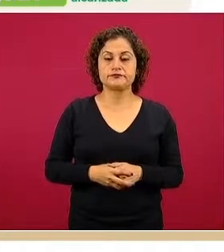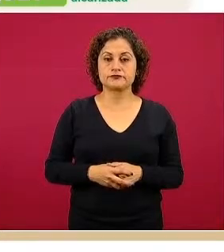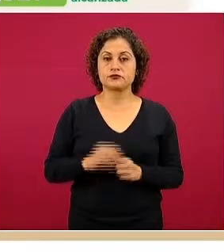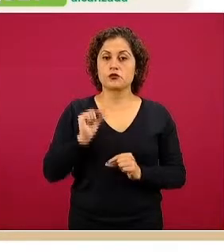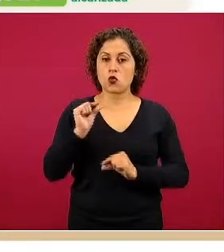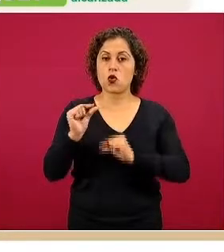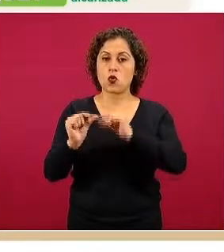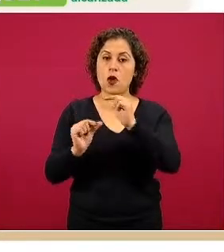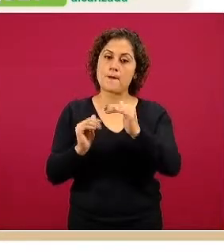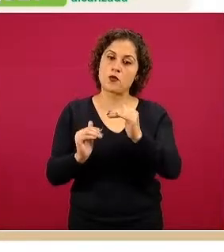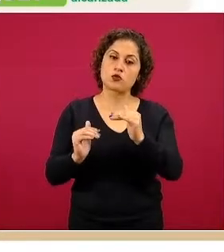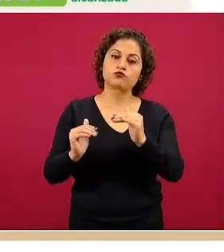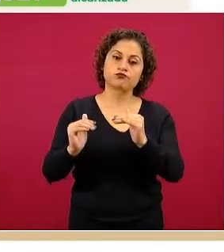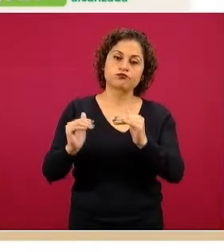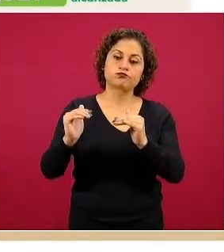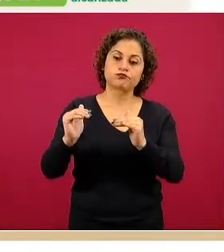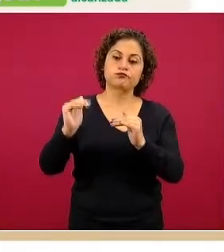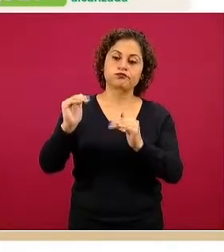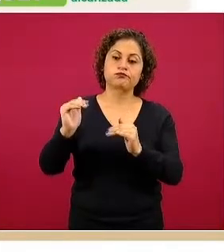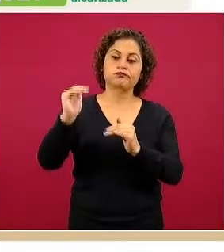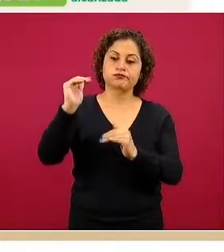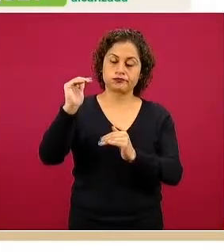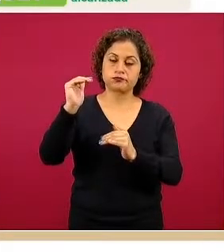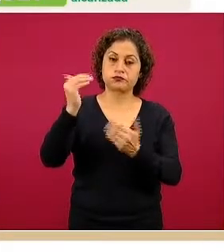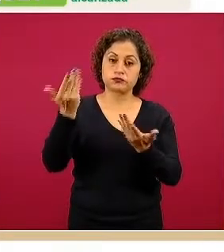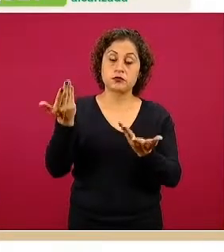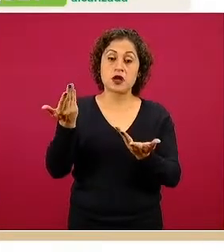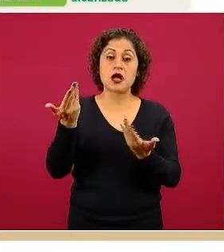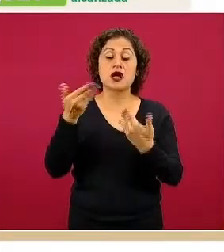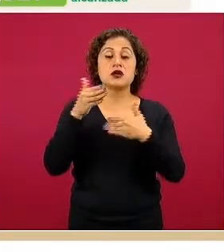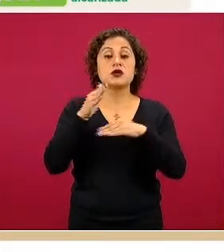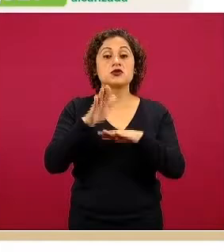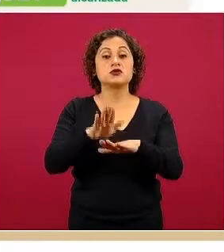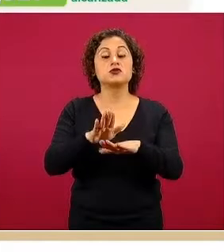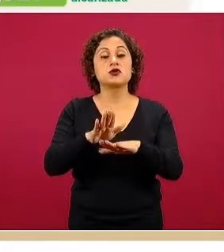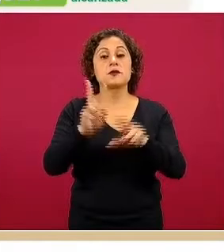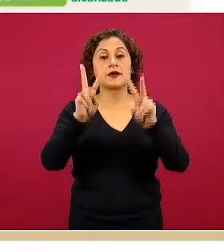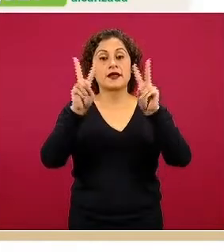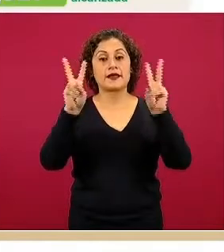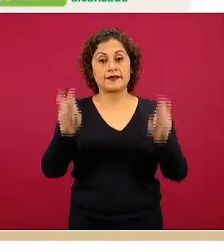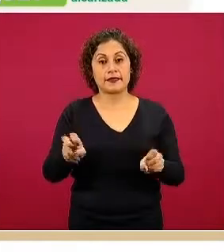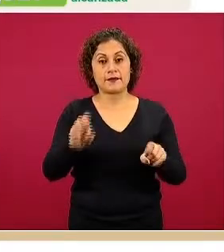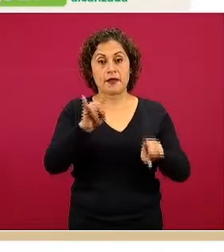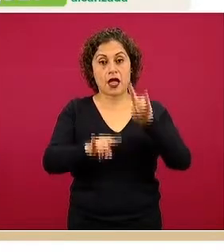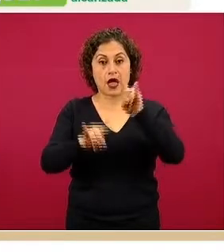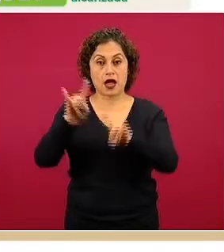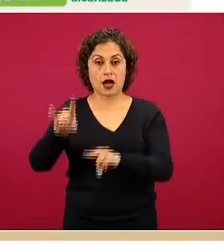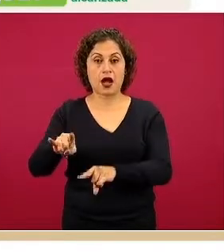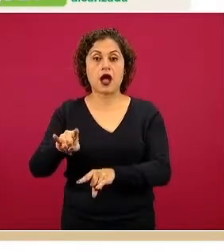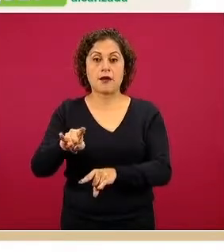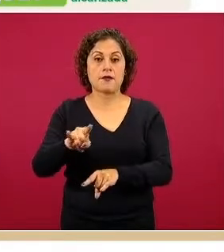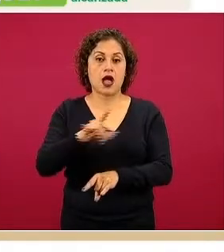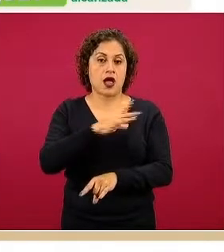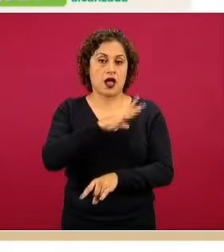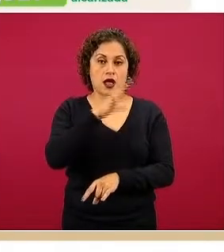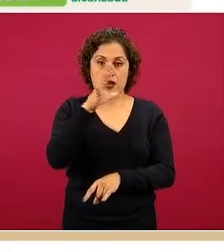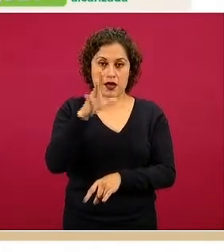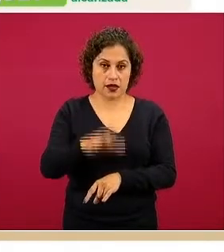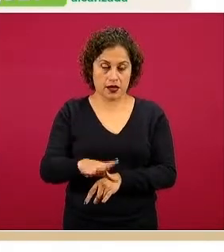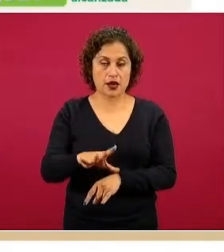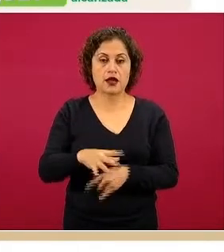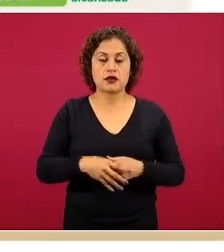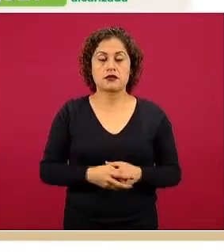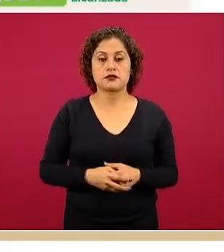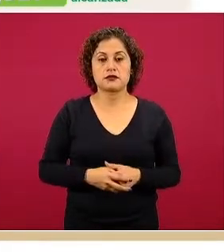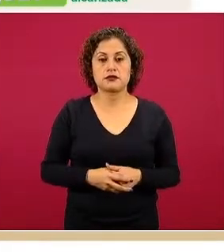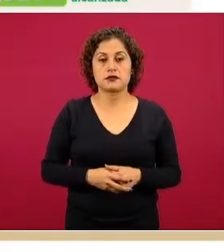incremento, sobre todo en las camas de uso general, no así en las